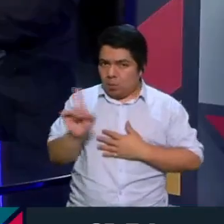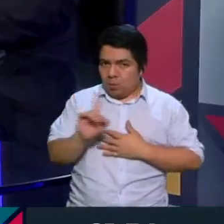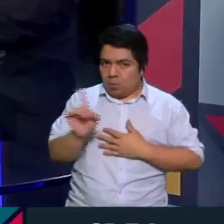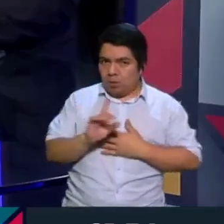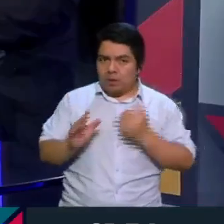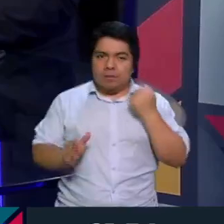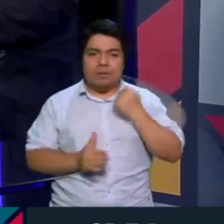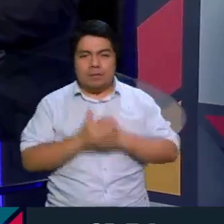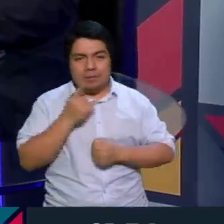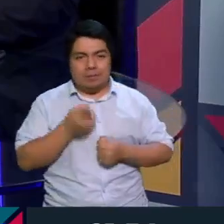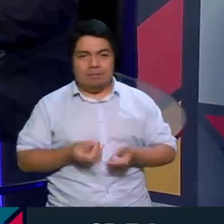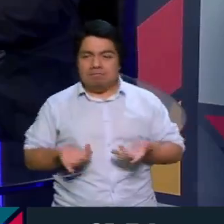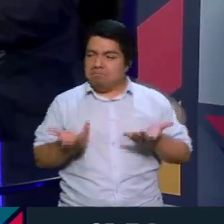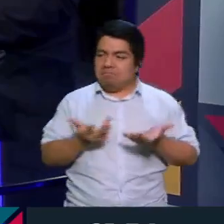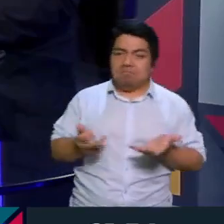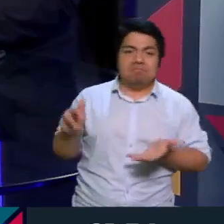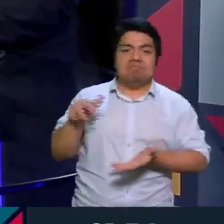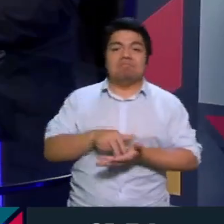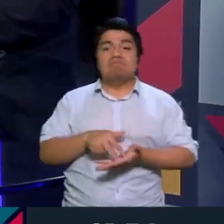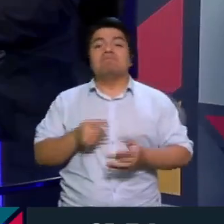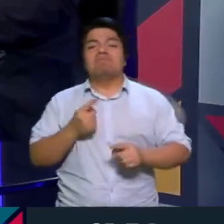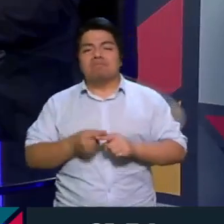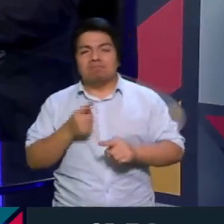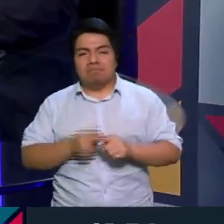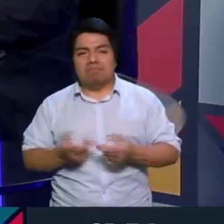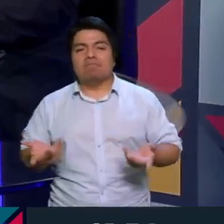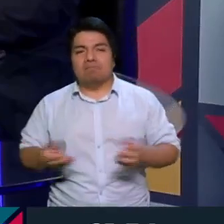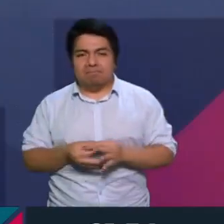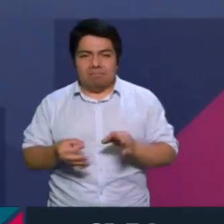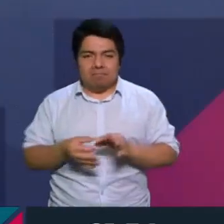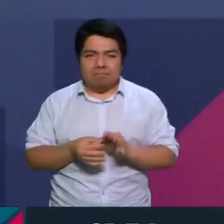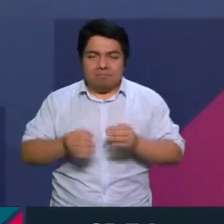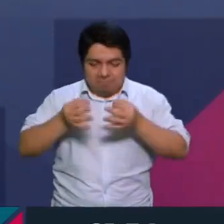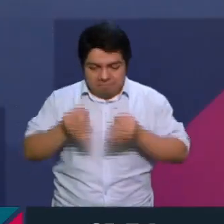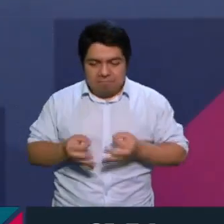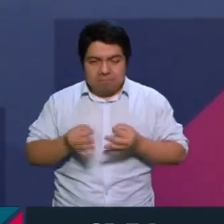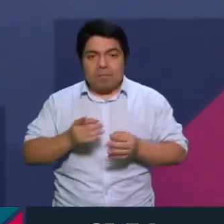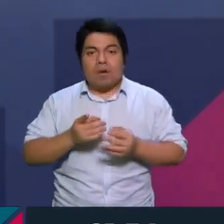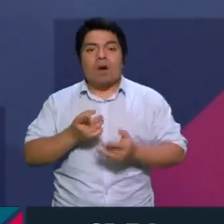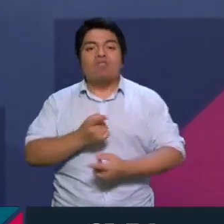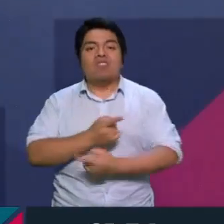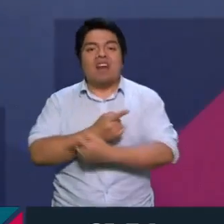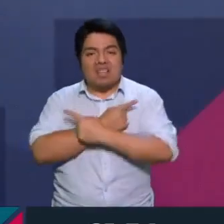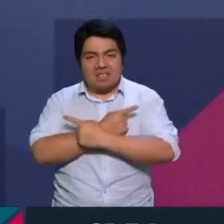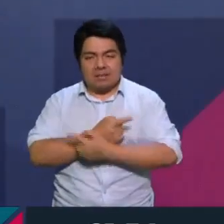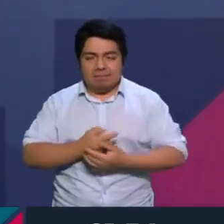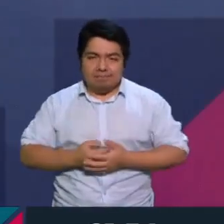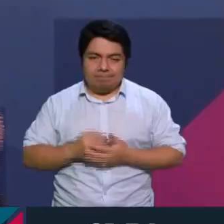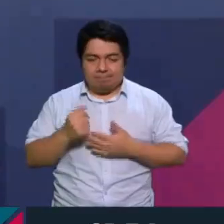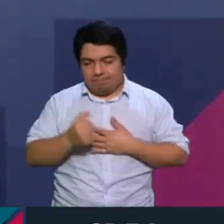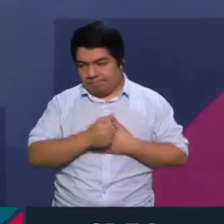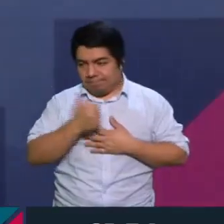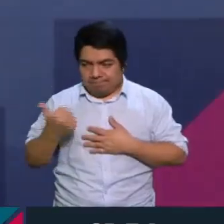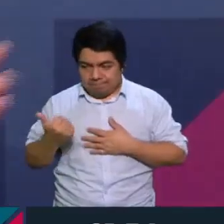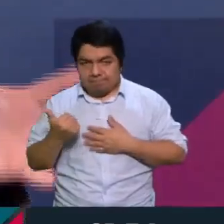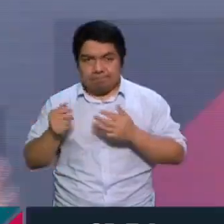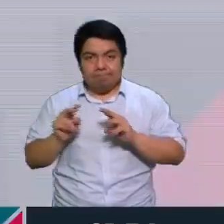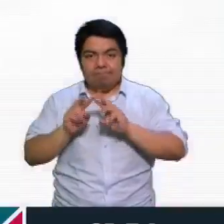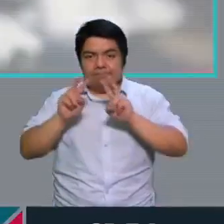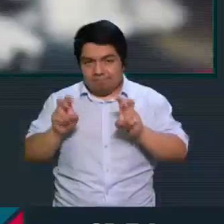se planta, y además no hay quien lo haya desmentido, con una enorme dignidad. Otro elemento, el tema